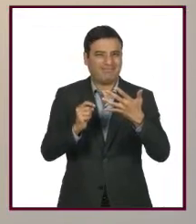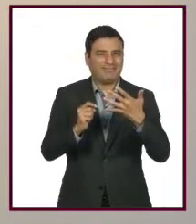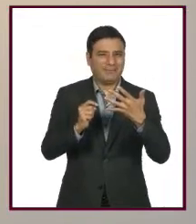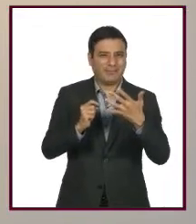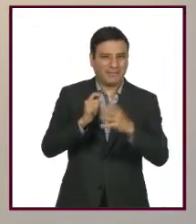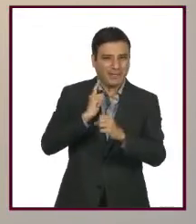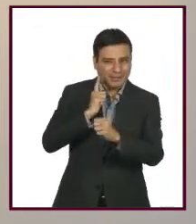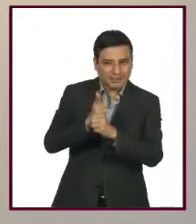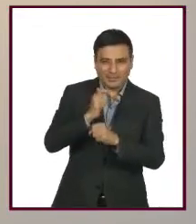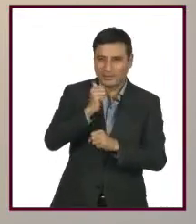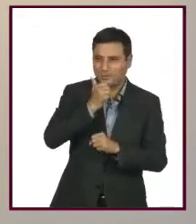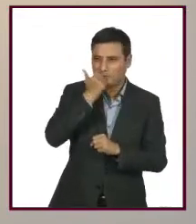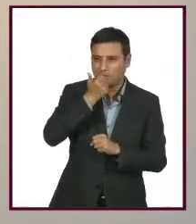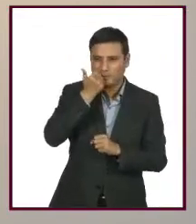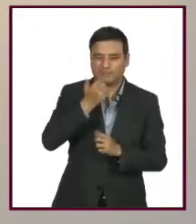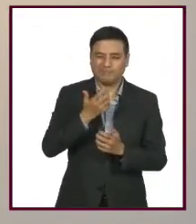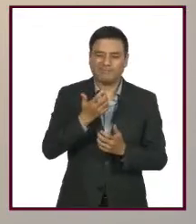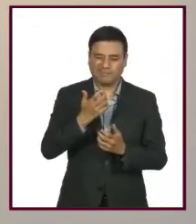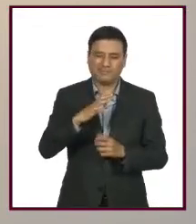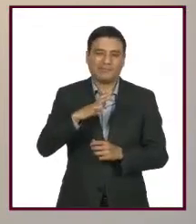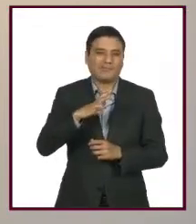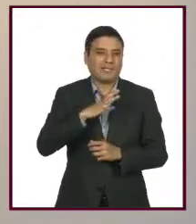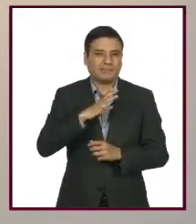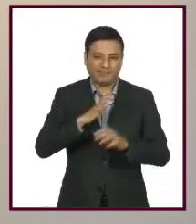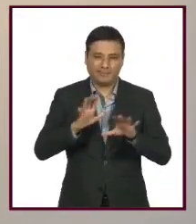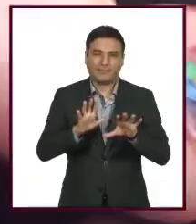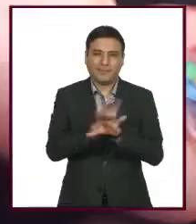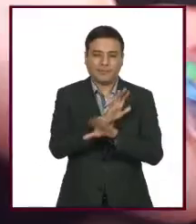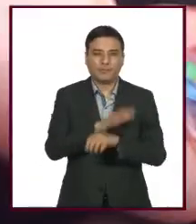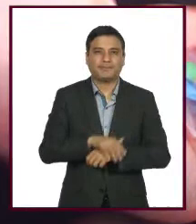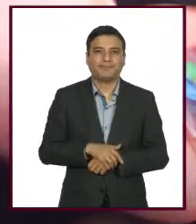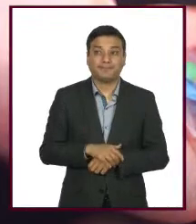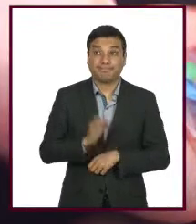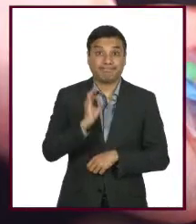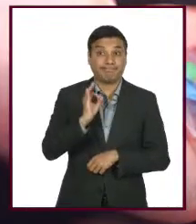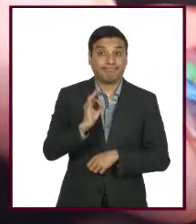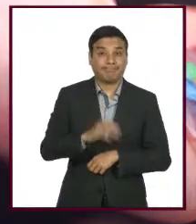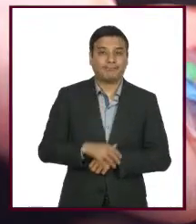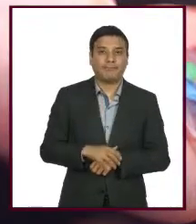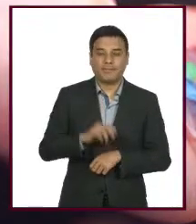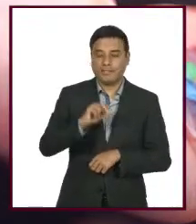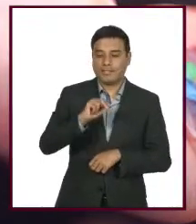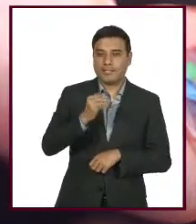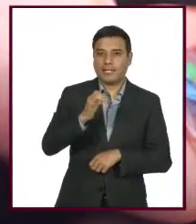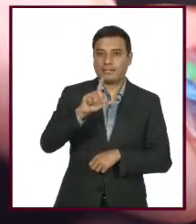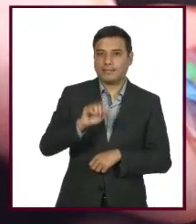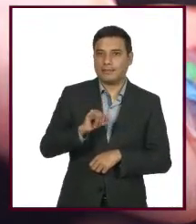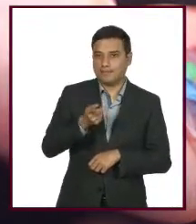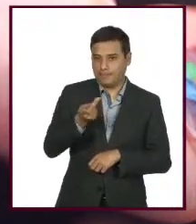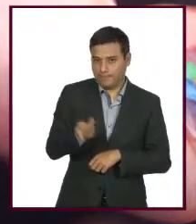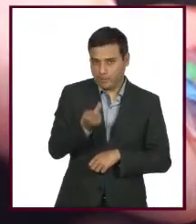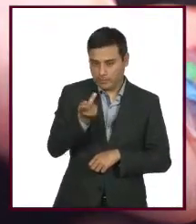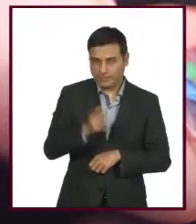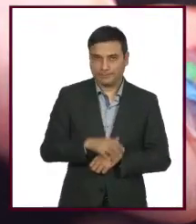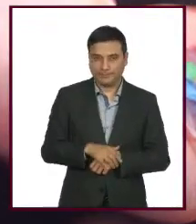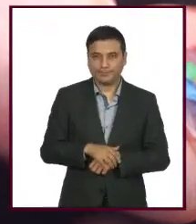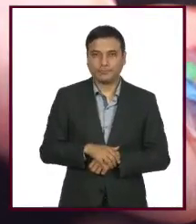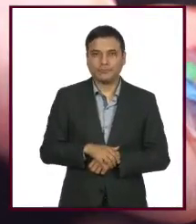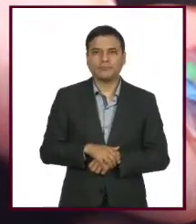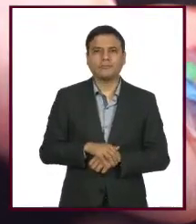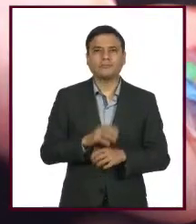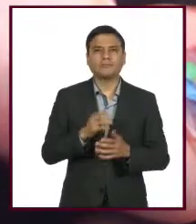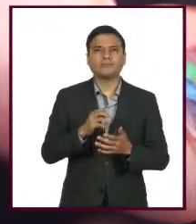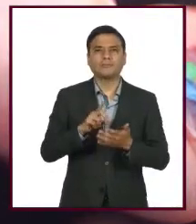que previamente era, ¿no? Entonces, generalmente es así. Perfecto. Nayeli Terán, aparte de identificar los síntomas por el consumo